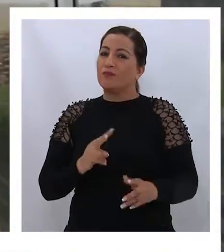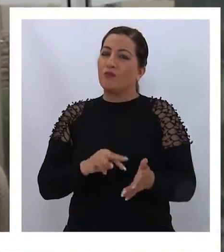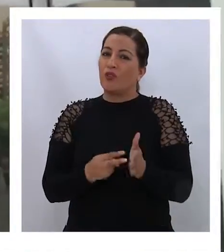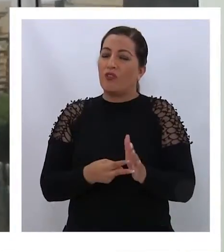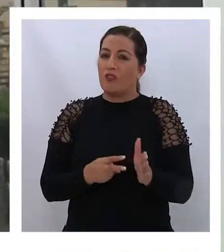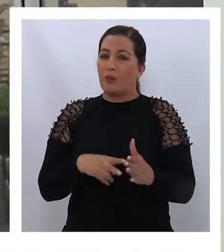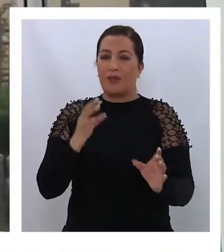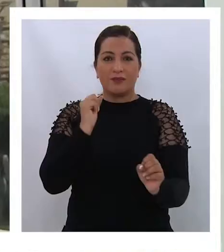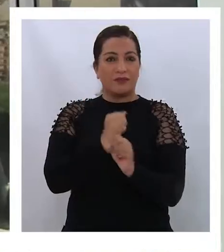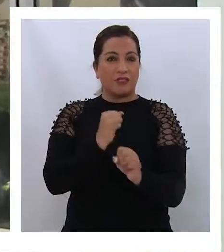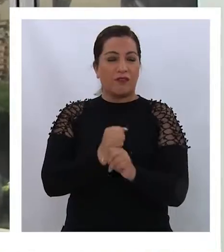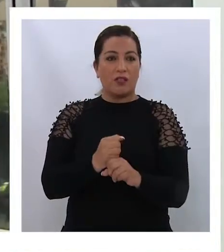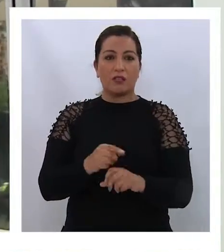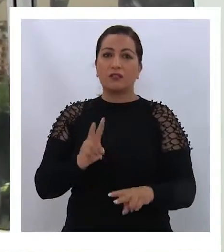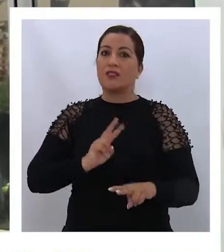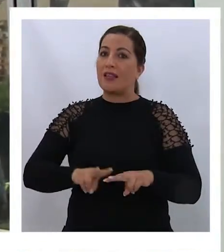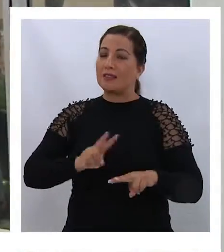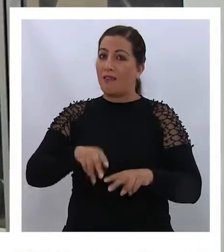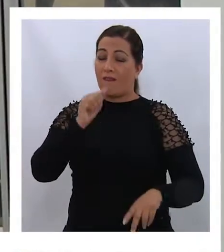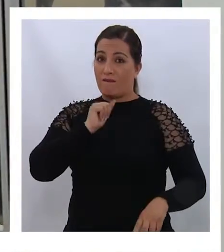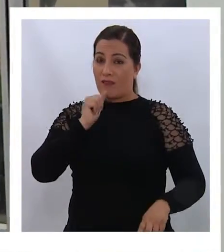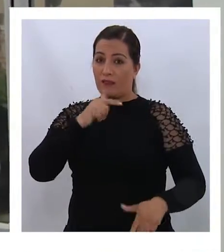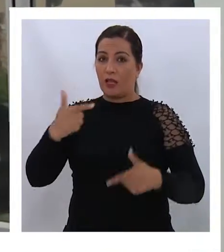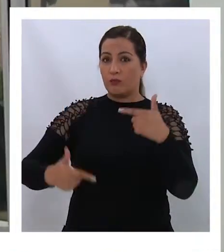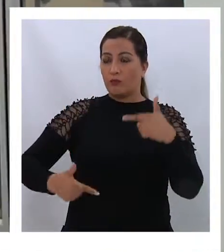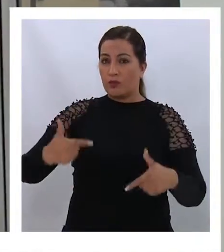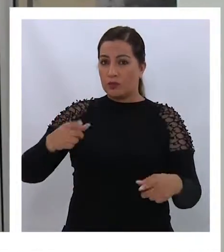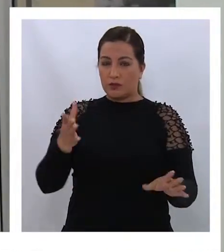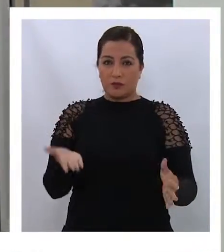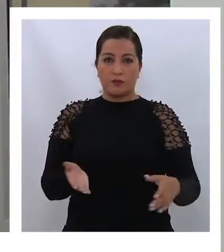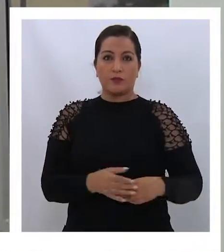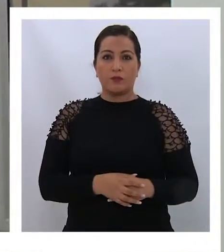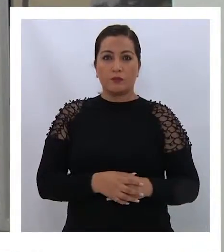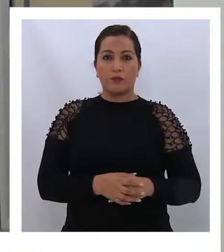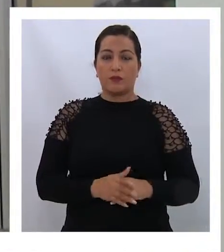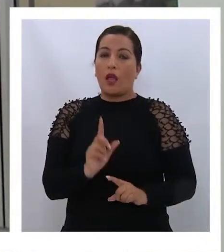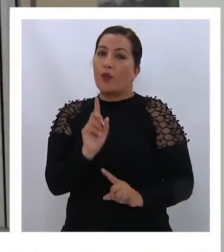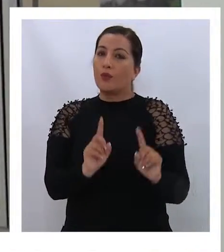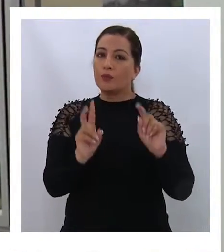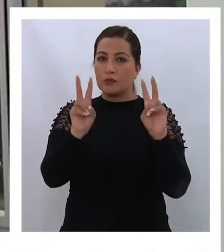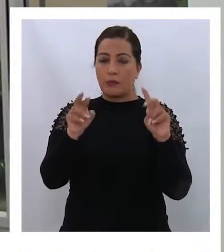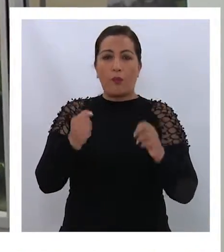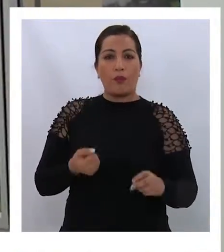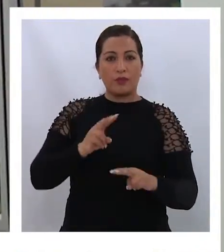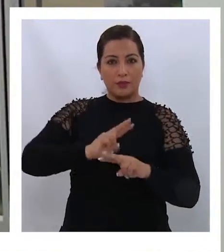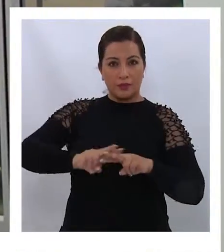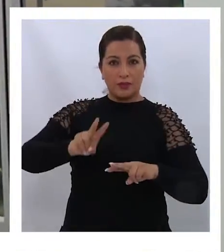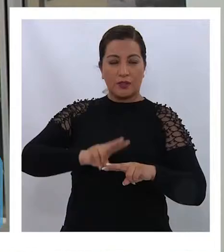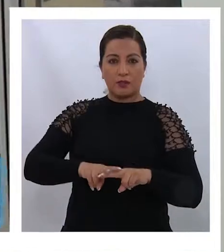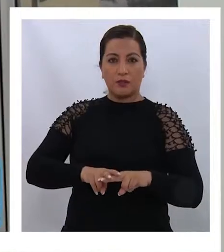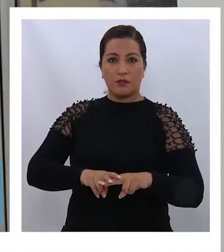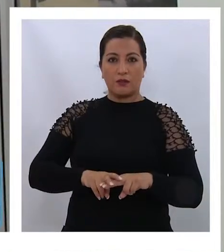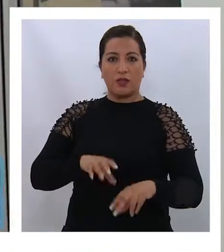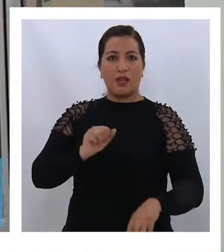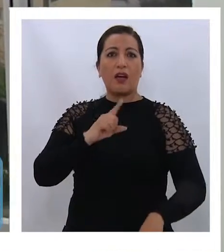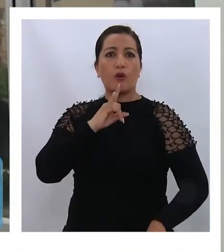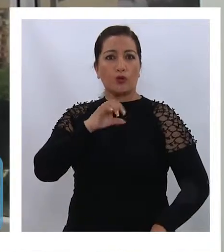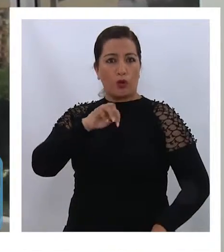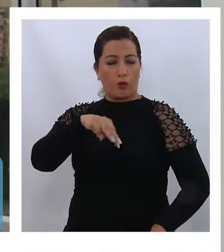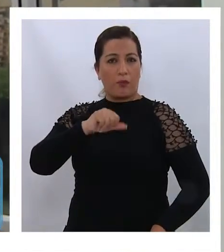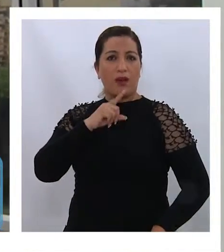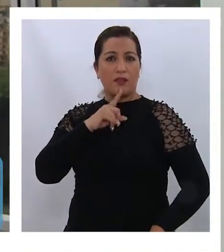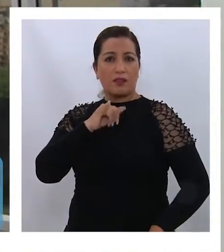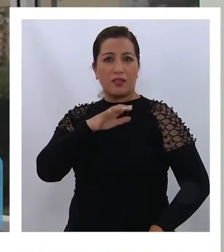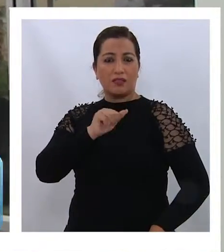no se adecúan las políticas económicas y sociales. Bueno, en algunos ámbitos podría hacerlo, sin duda, la automatización, la digitalización,